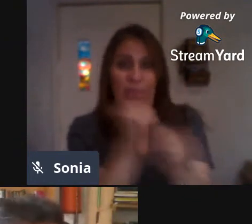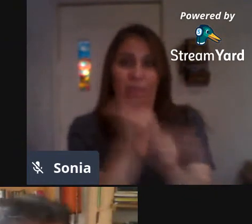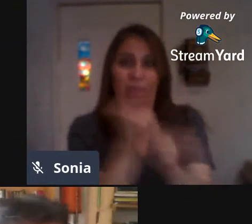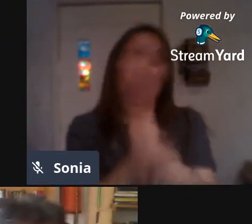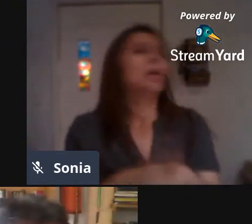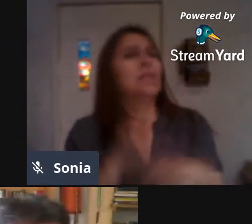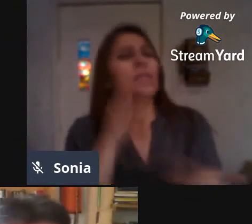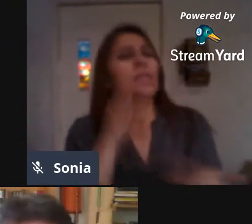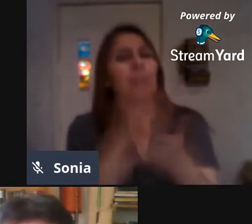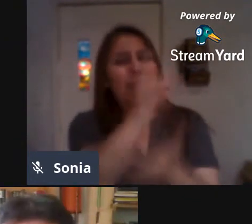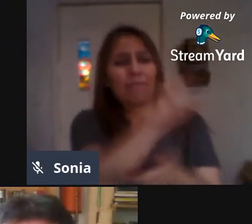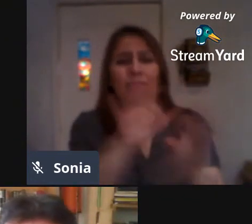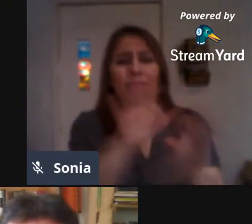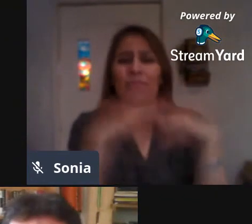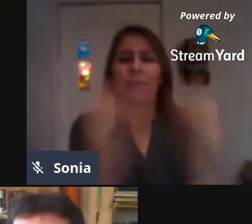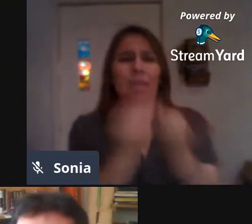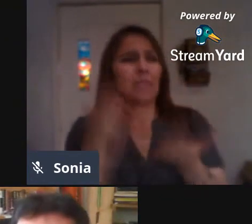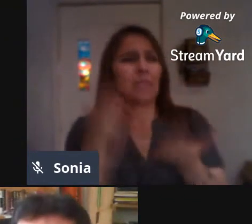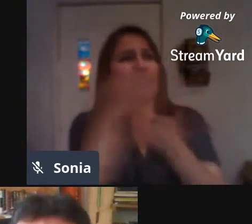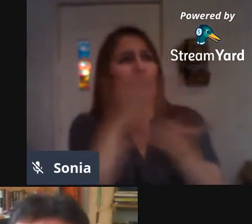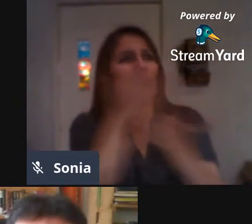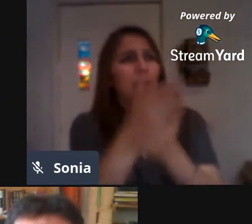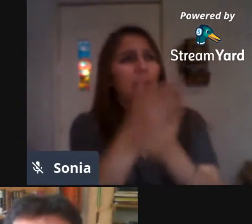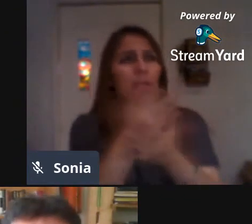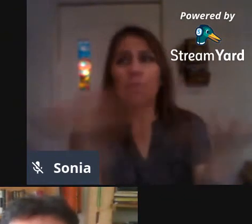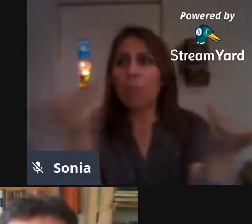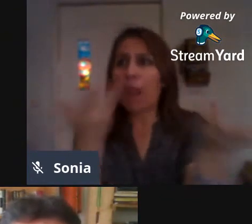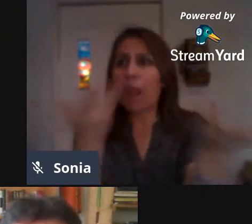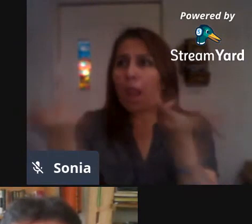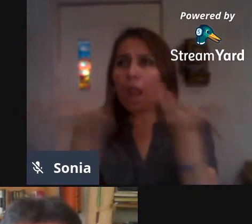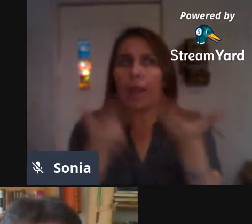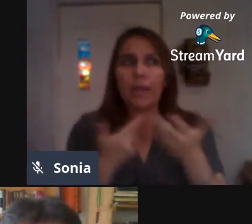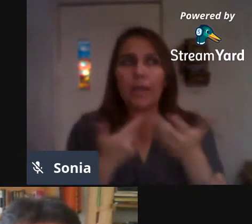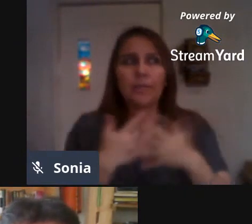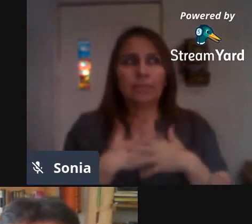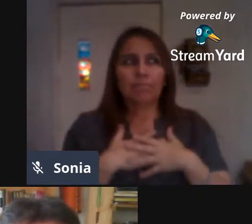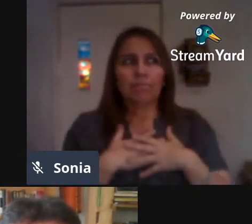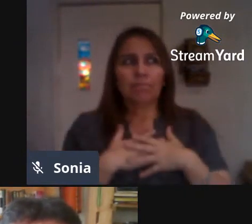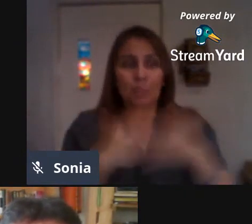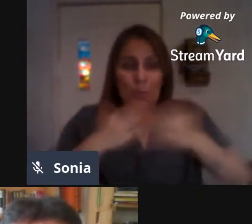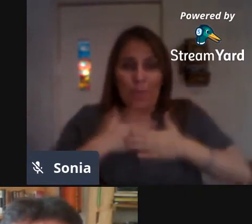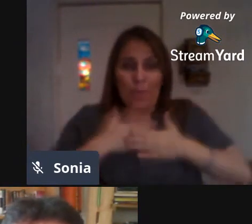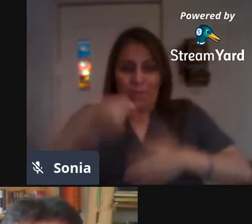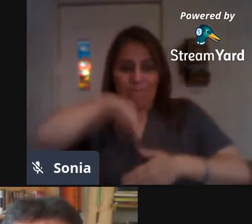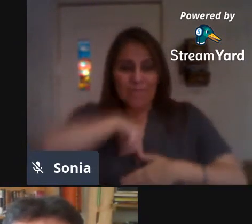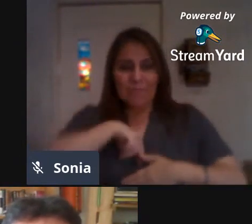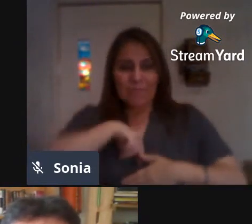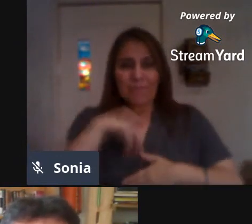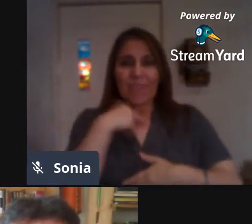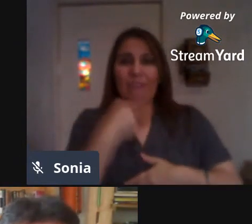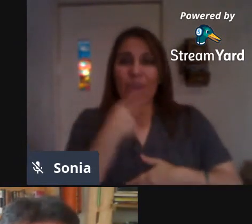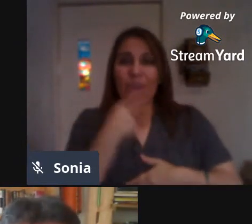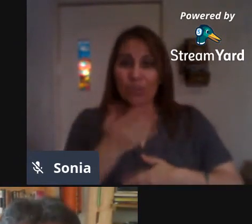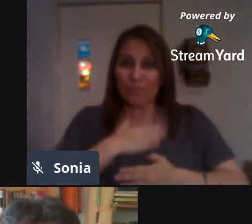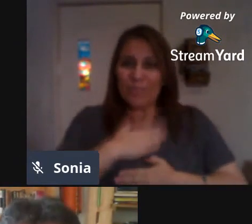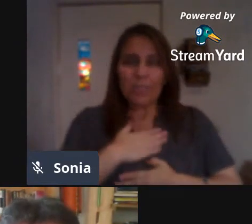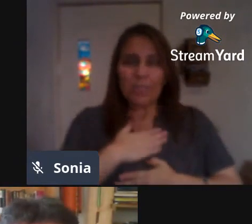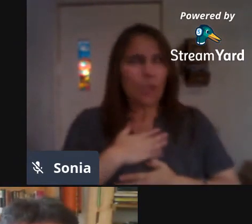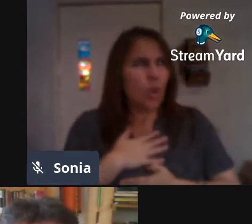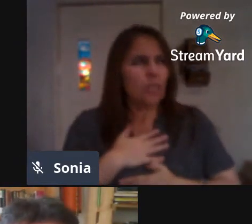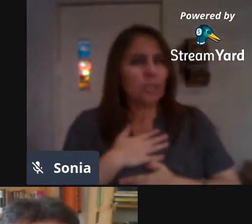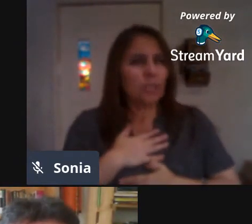tenía esas voces pero había una voz mía interna tanto que yo no me di cuenta a la hora de